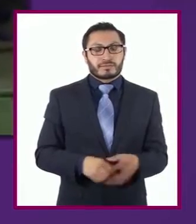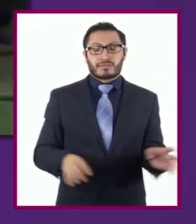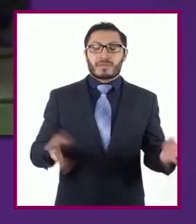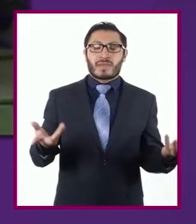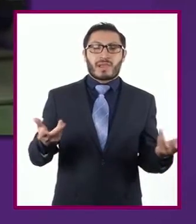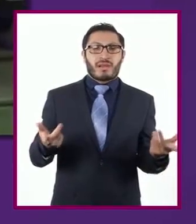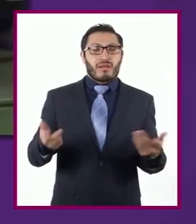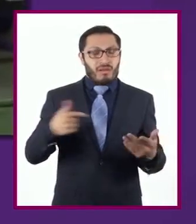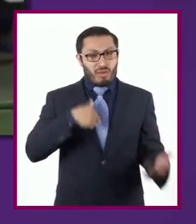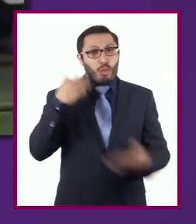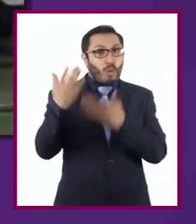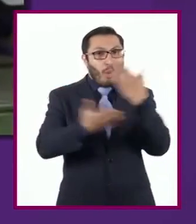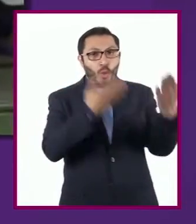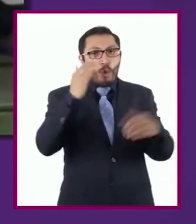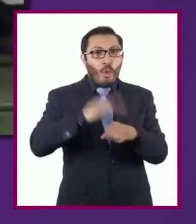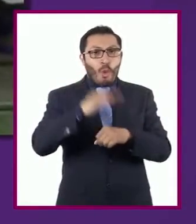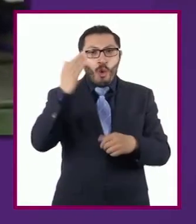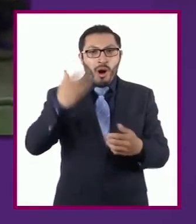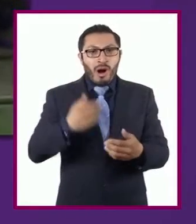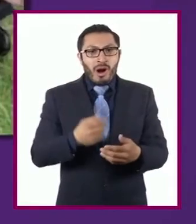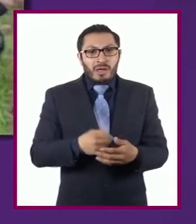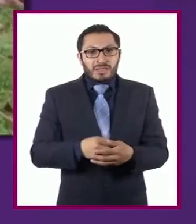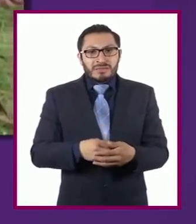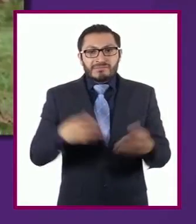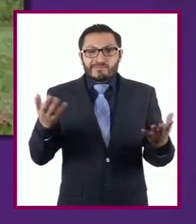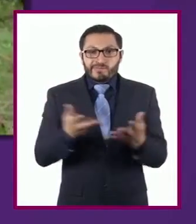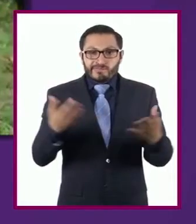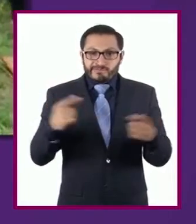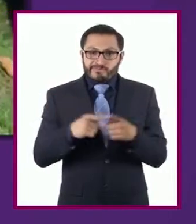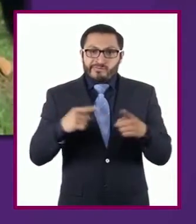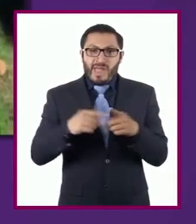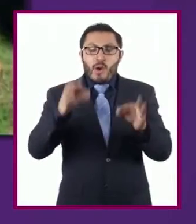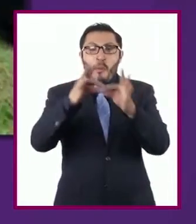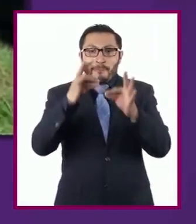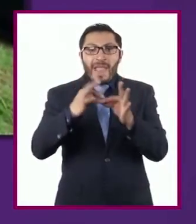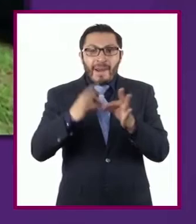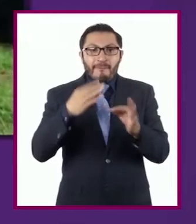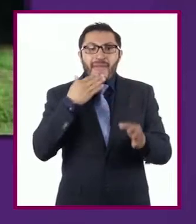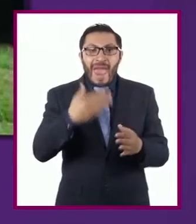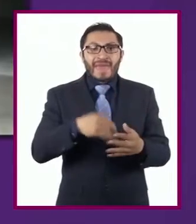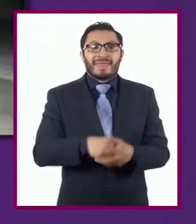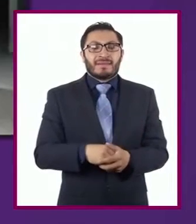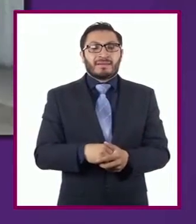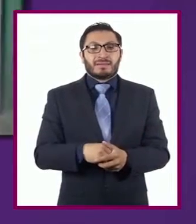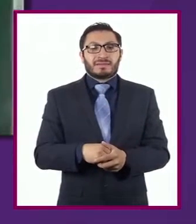fueron estudiar más, hacer mis tareas,